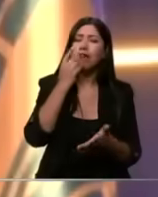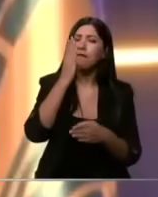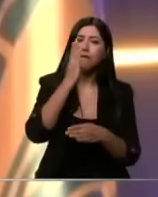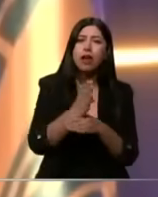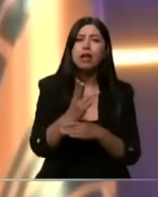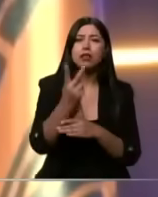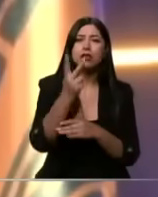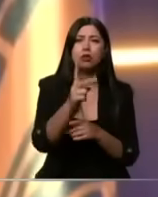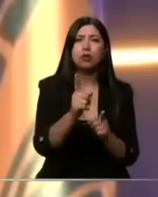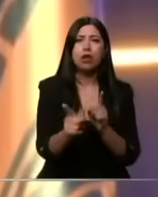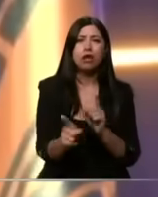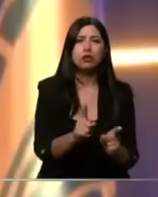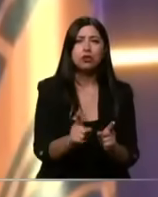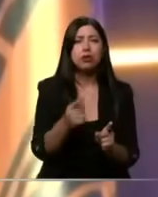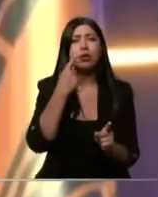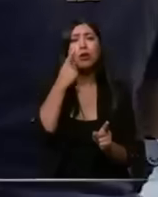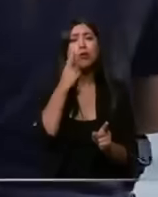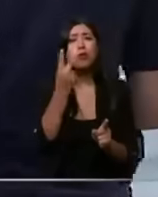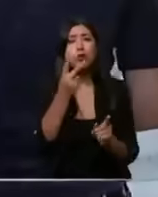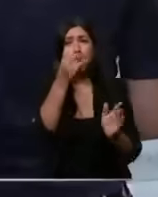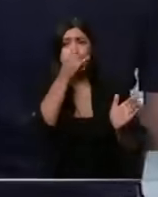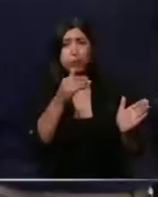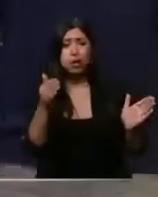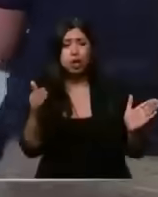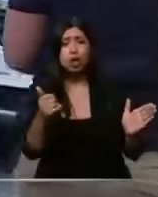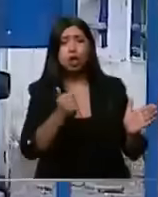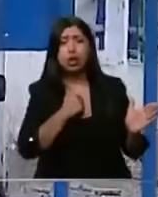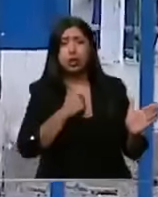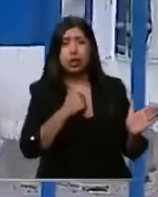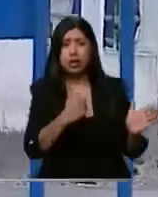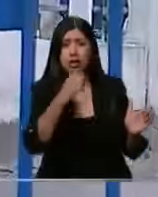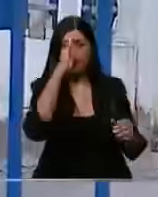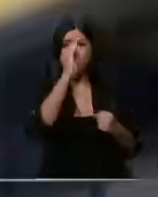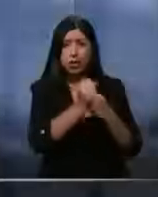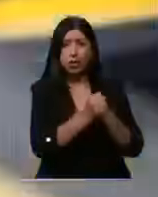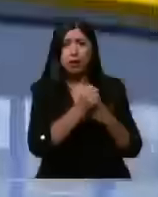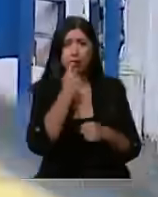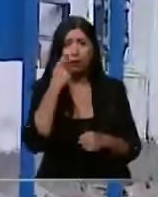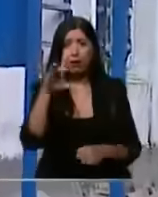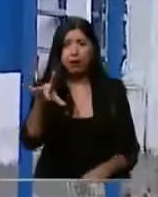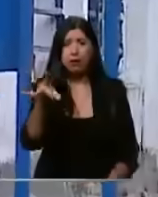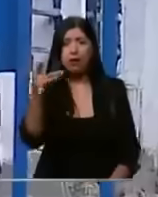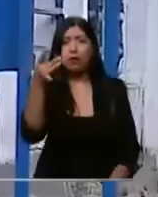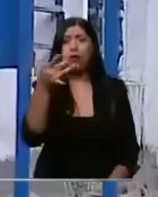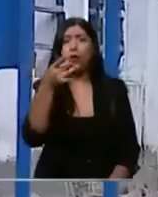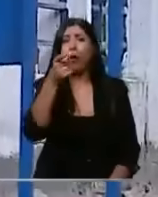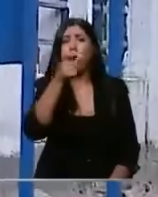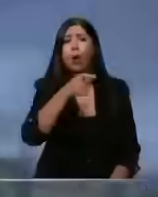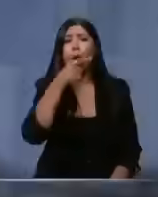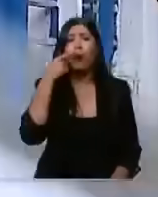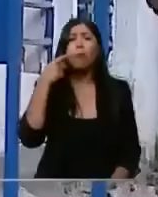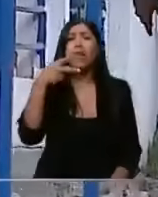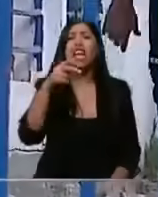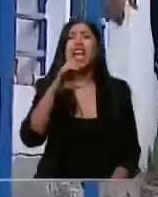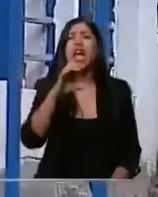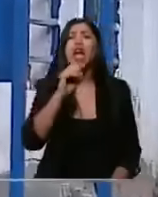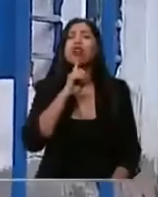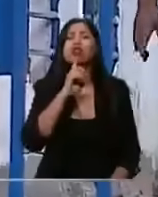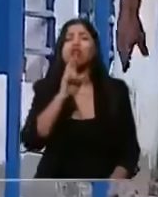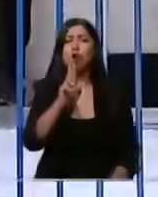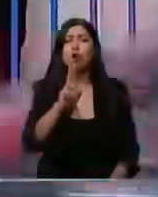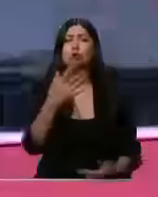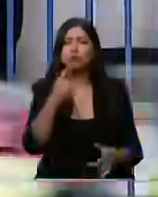su gestión, pero hacia fines de su periodo como director de la PDI, Héctor Espinosa estaba en la mira de la Fiscalía